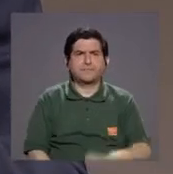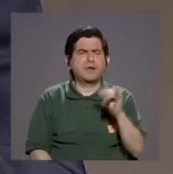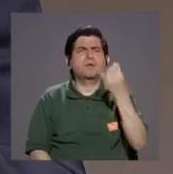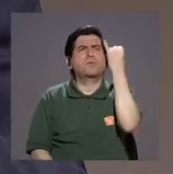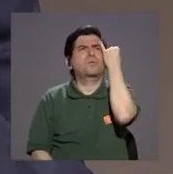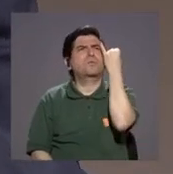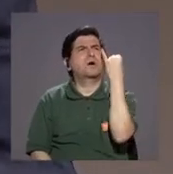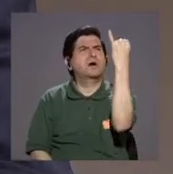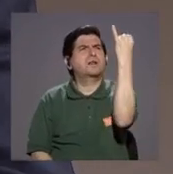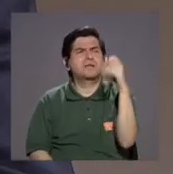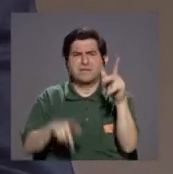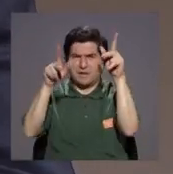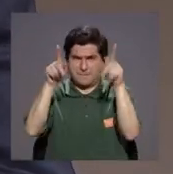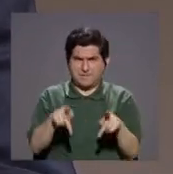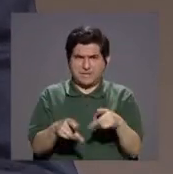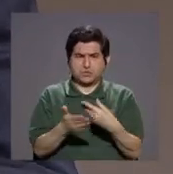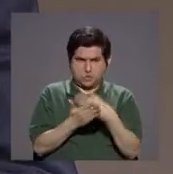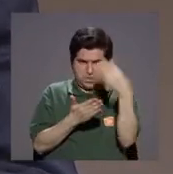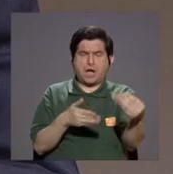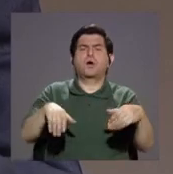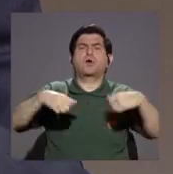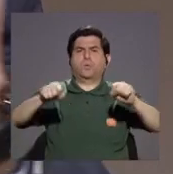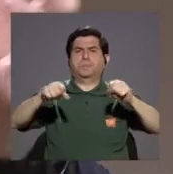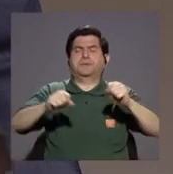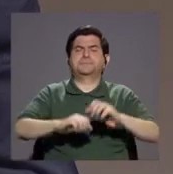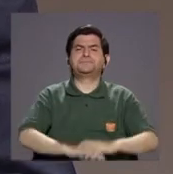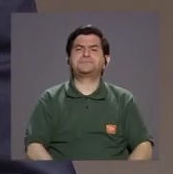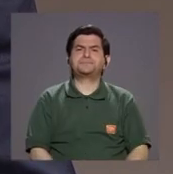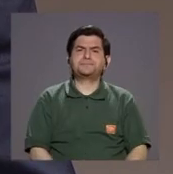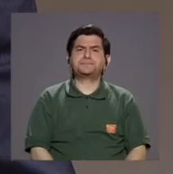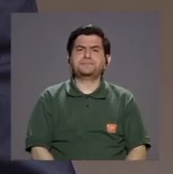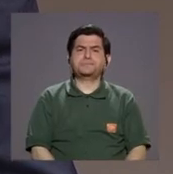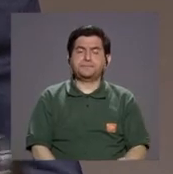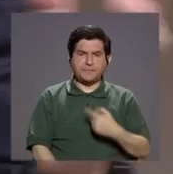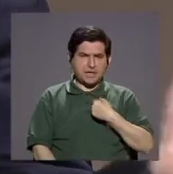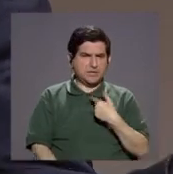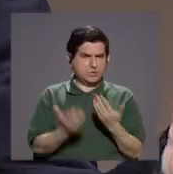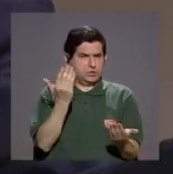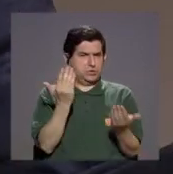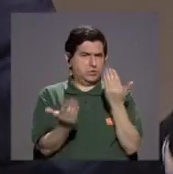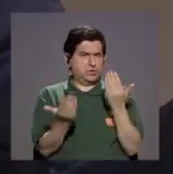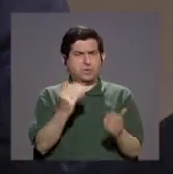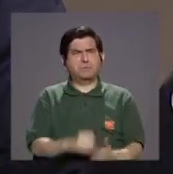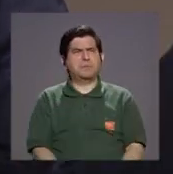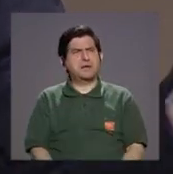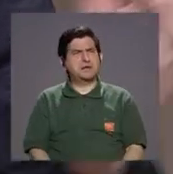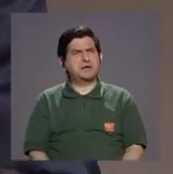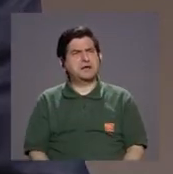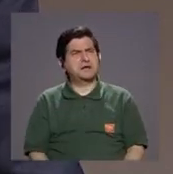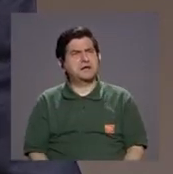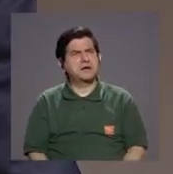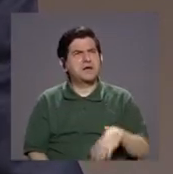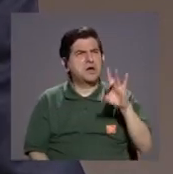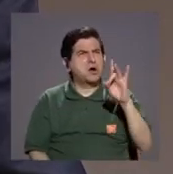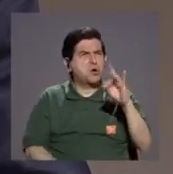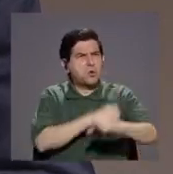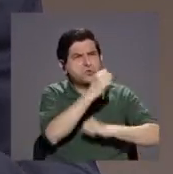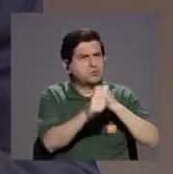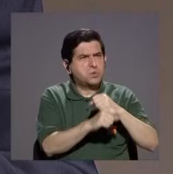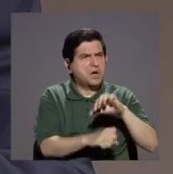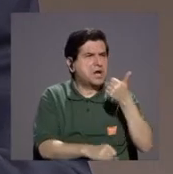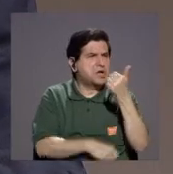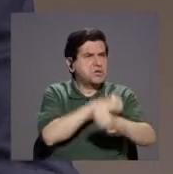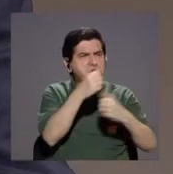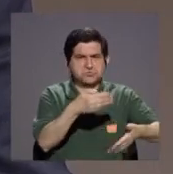concepto de la persona que adquiere una motocicleta y aquí voy a hacer una comparación de hace no mucho hace 8 años 10 años